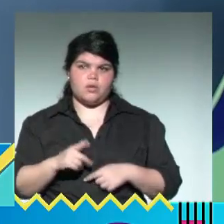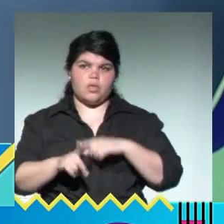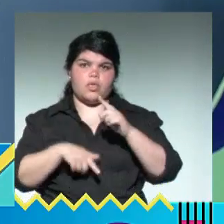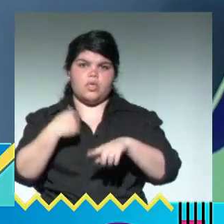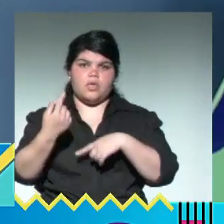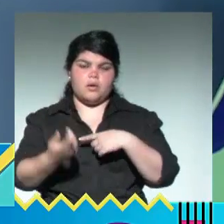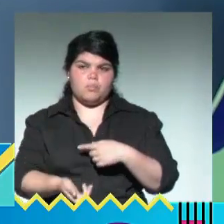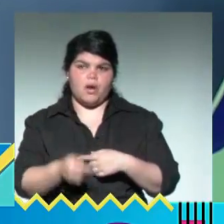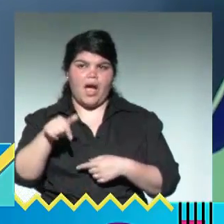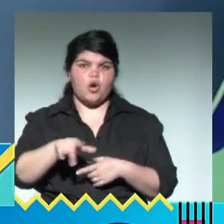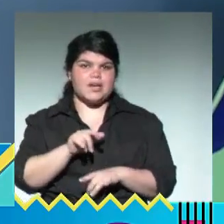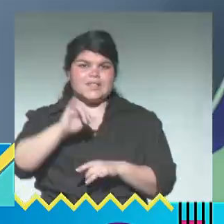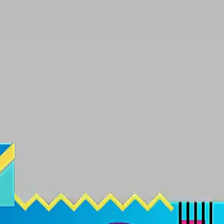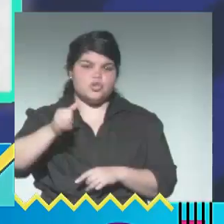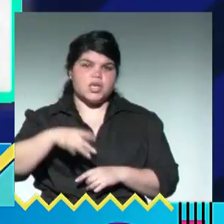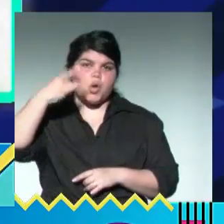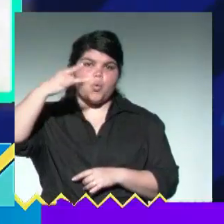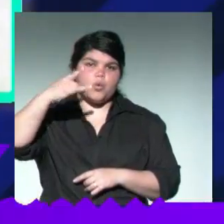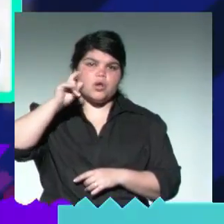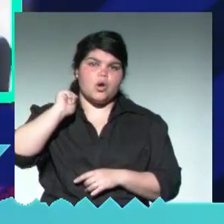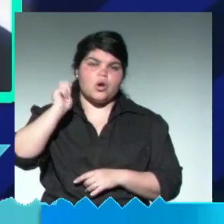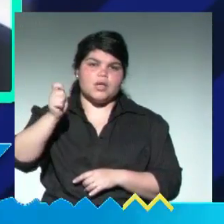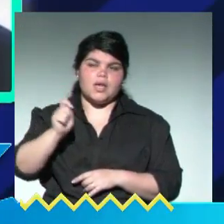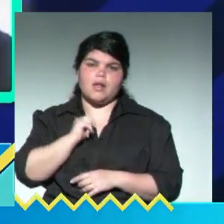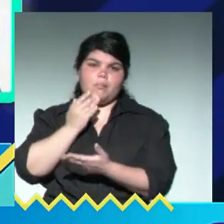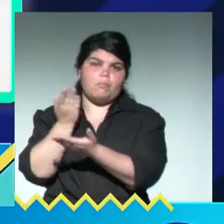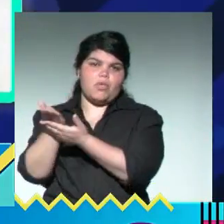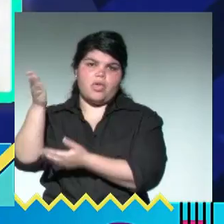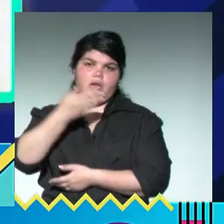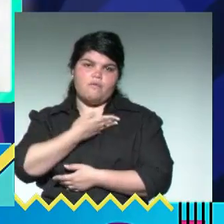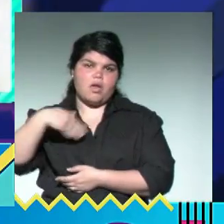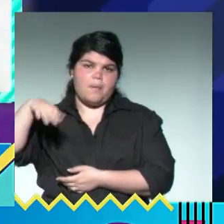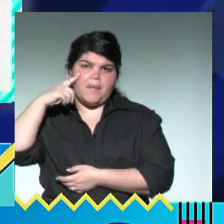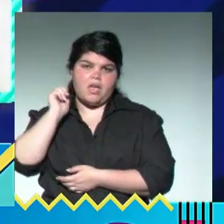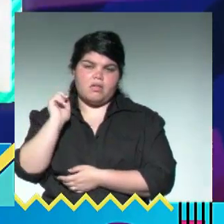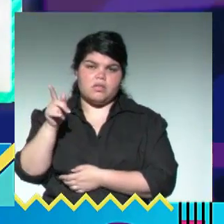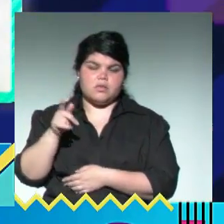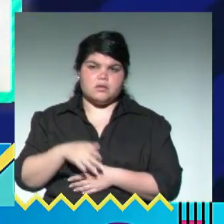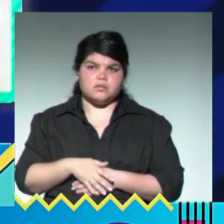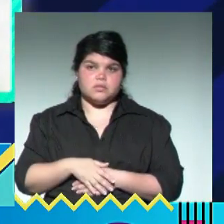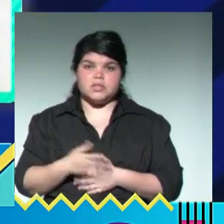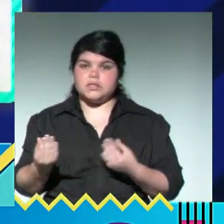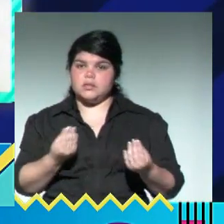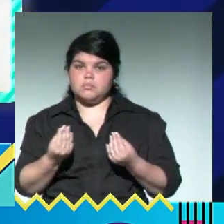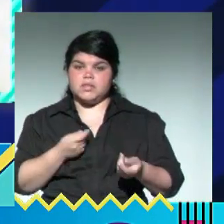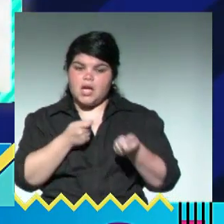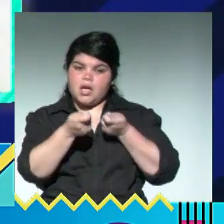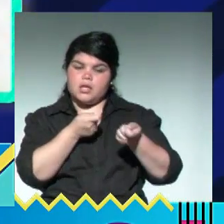terminás ahora en el no me queda otra, voy al fondo. Pero ¿qué pasó? Bueno, en los primeros 2 meses de